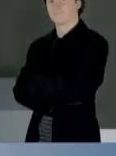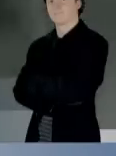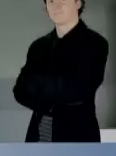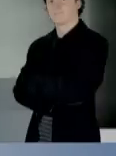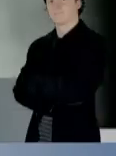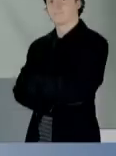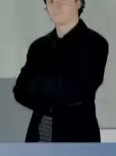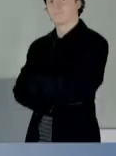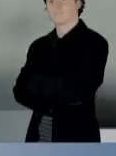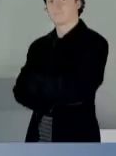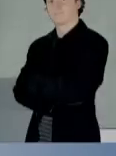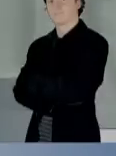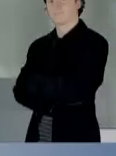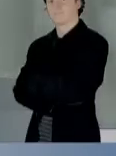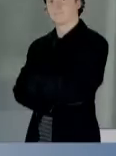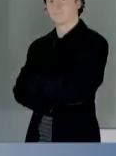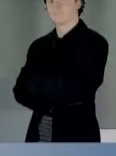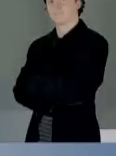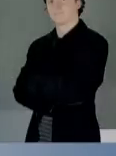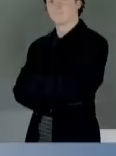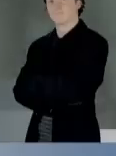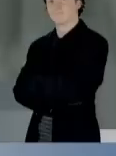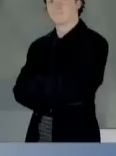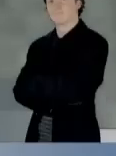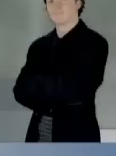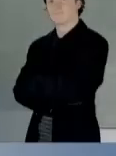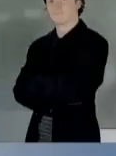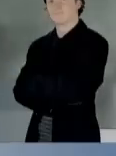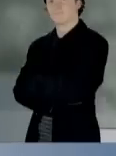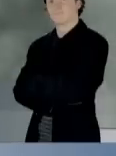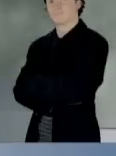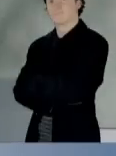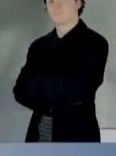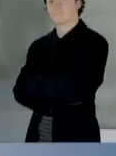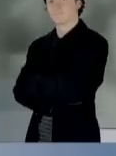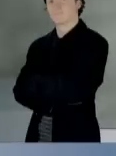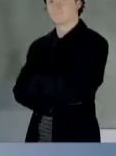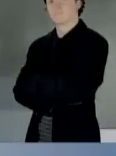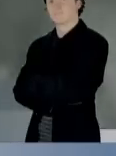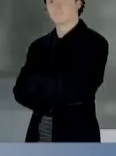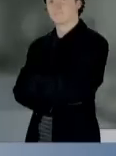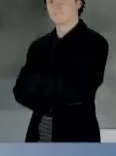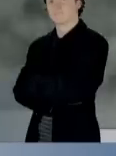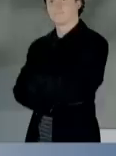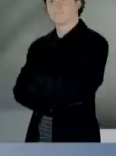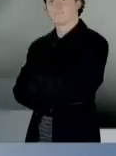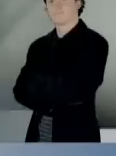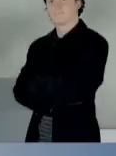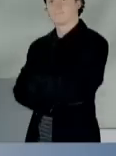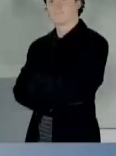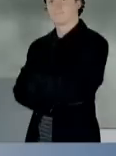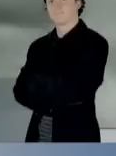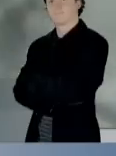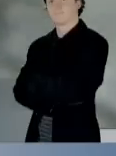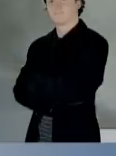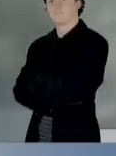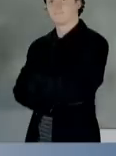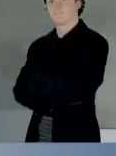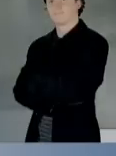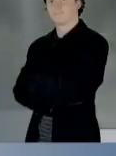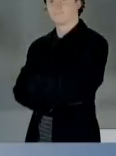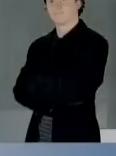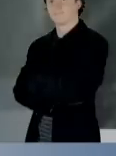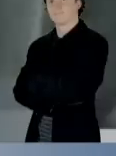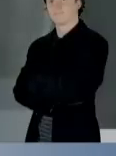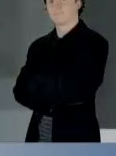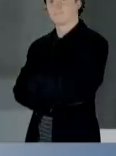responsables sobre eso nadie quiere hablar nadie quiere profundizar hubo algo yo diría en la reflexión que hicieron